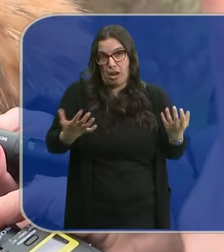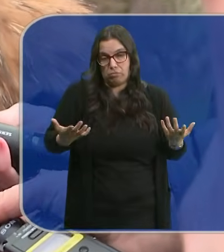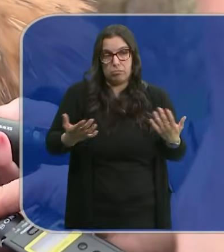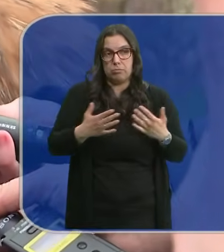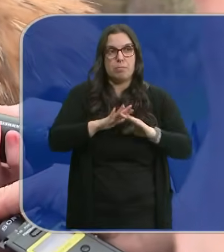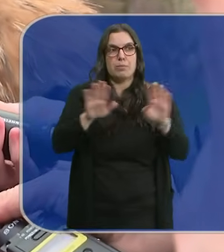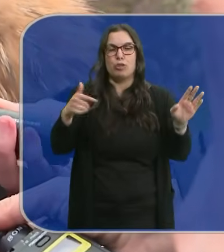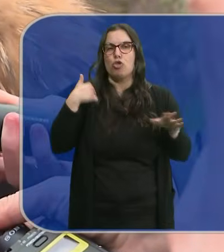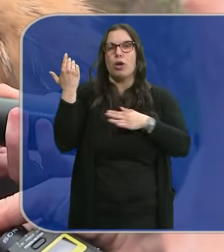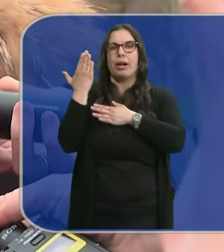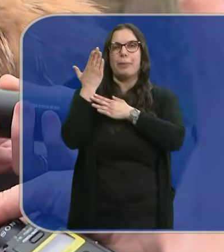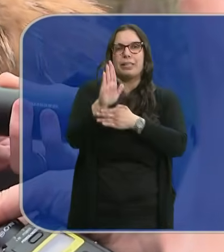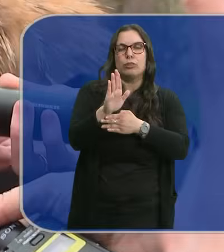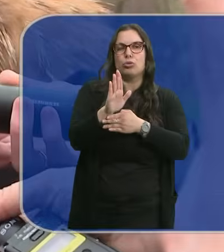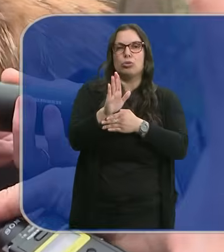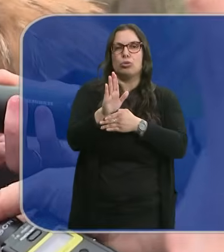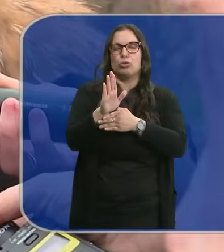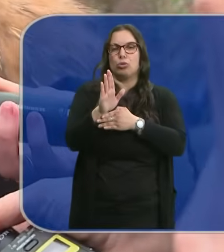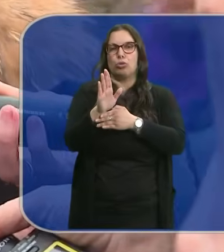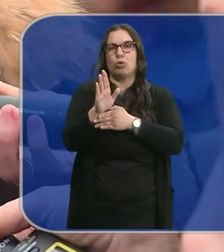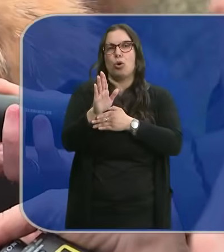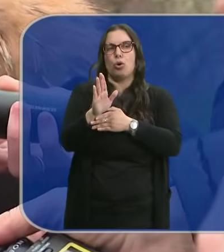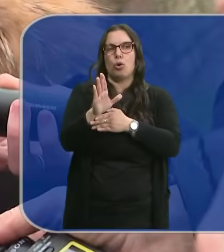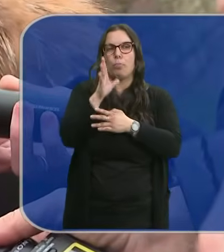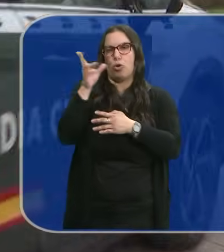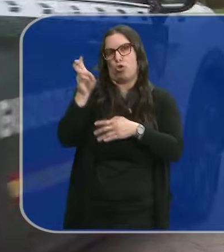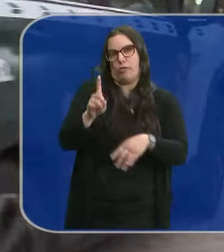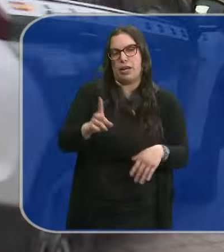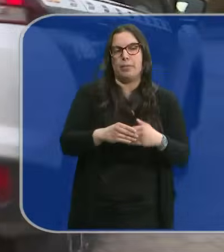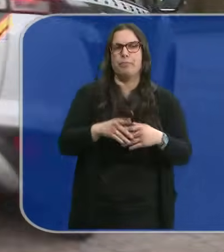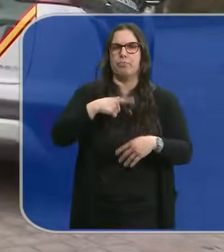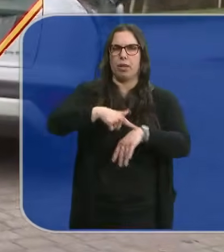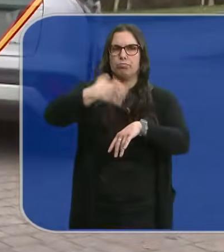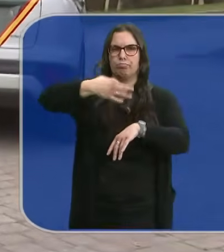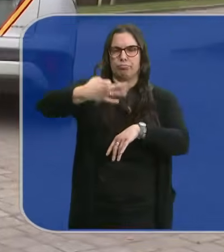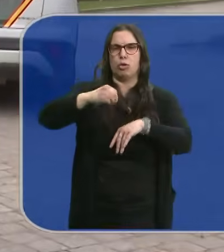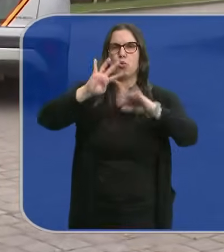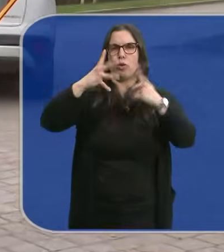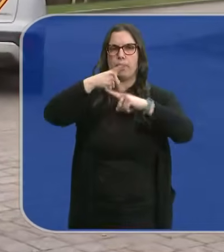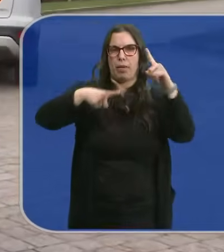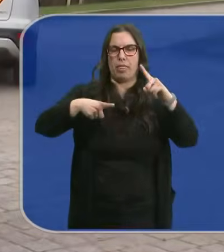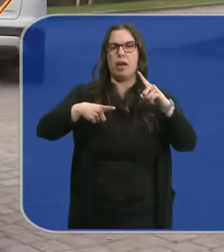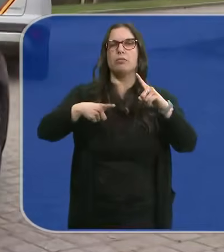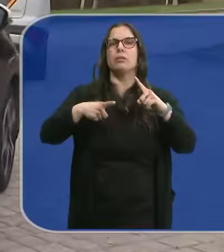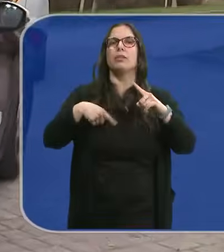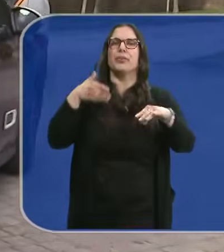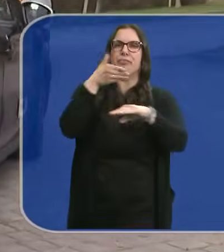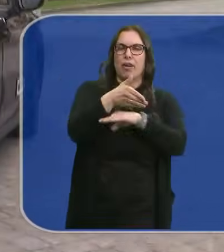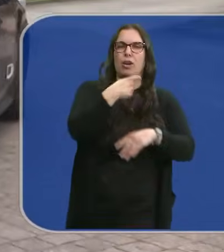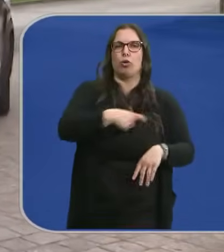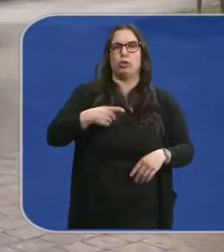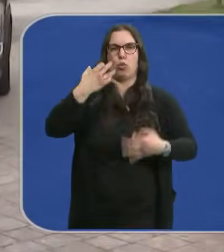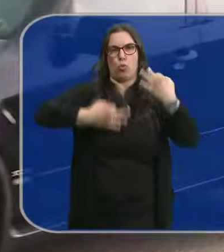Entonces nada más vengo en representación de ellas, puesto que ellas no van a asistir. Puntual a las 9:30, la hora fijada para el lanzamiento, se personaba la